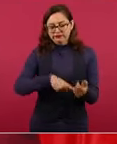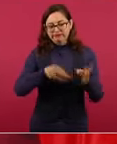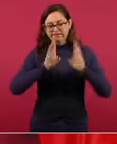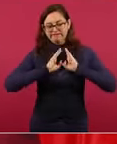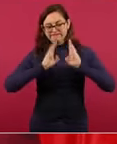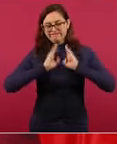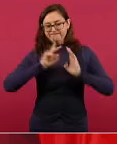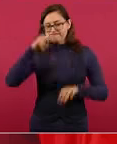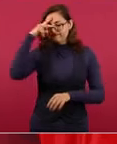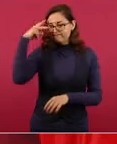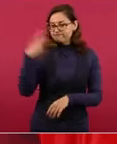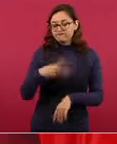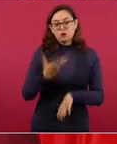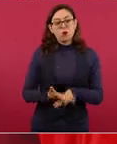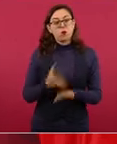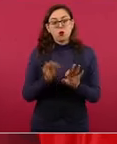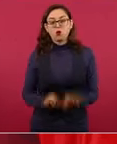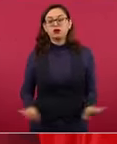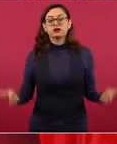mexicano